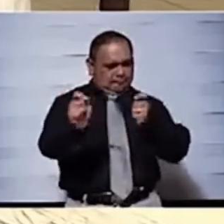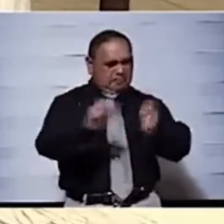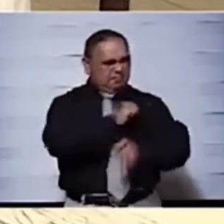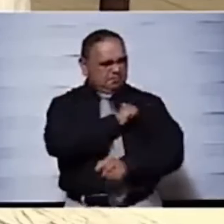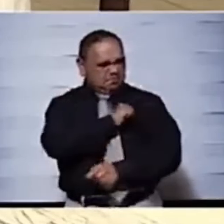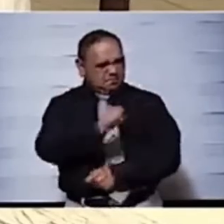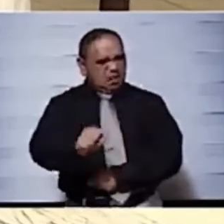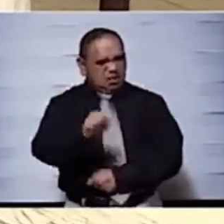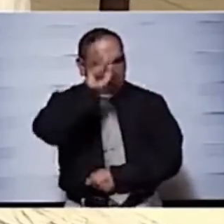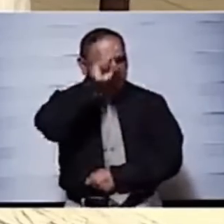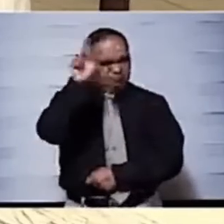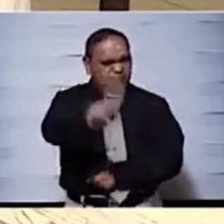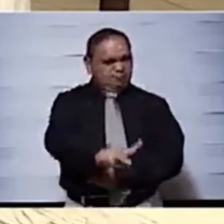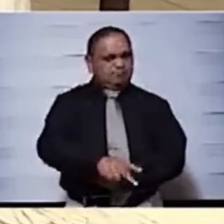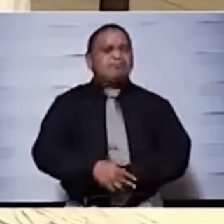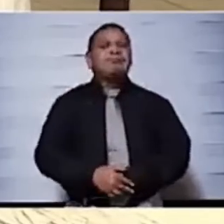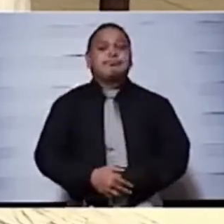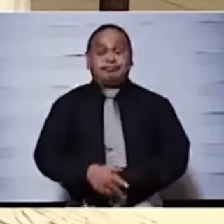que busca